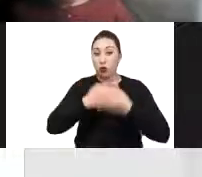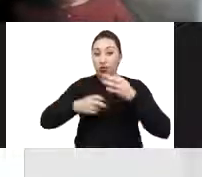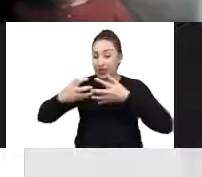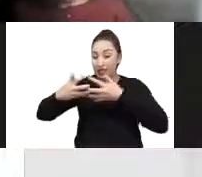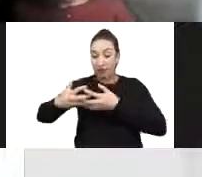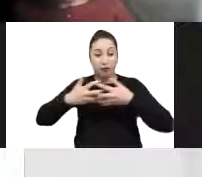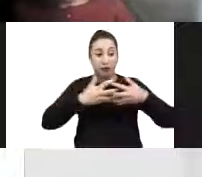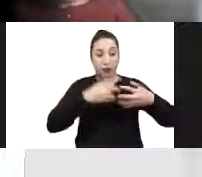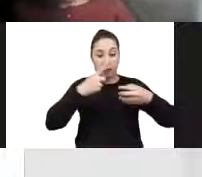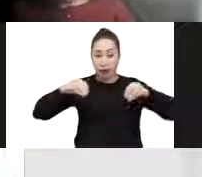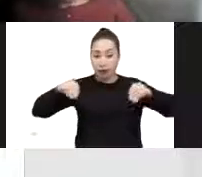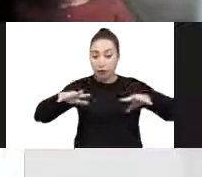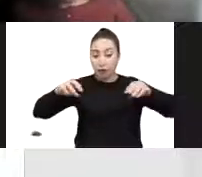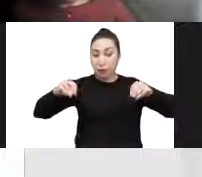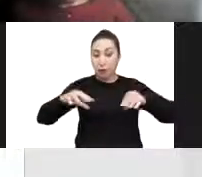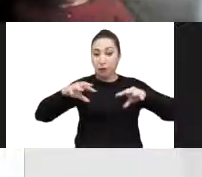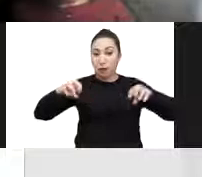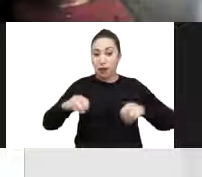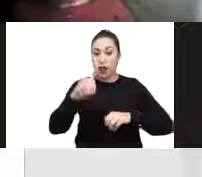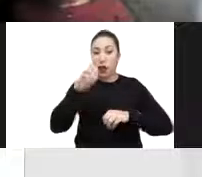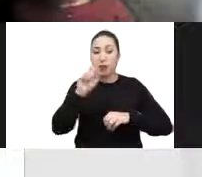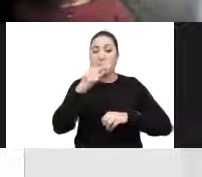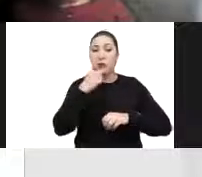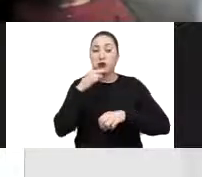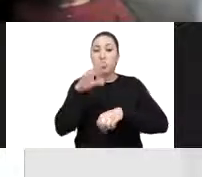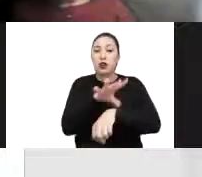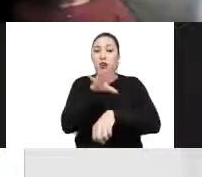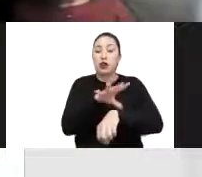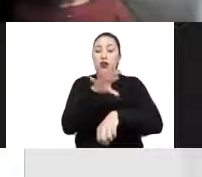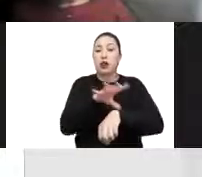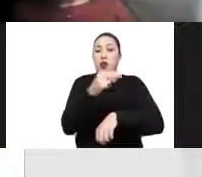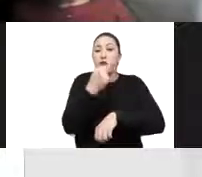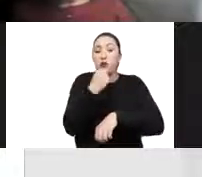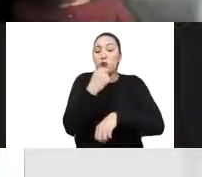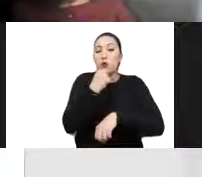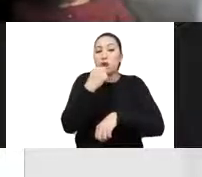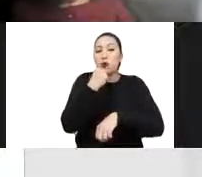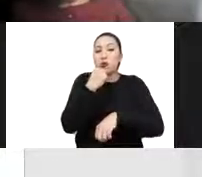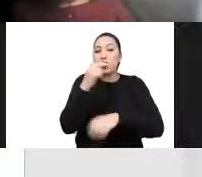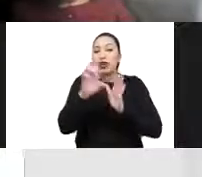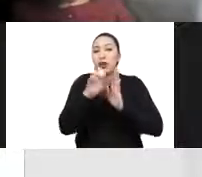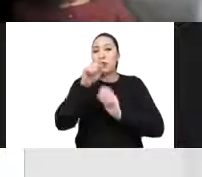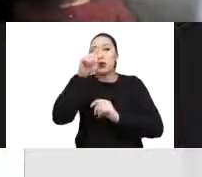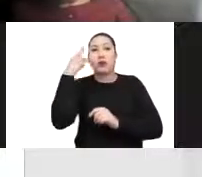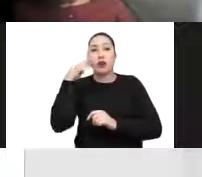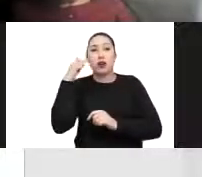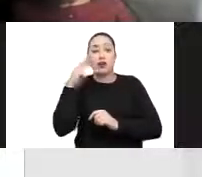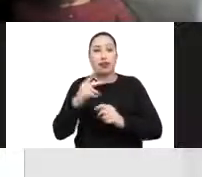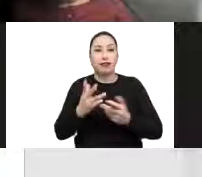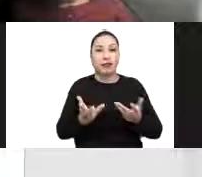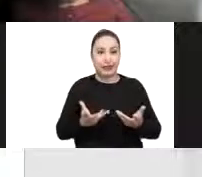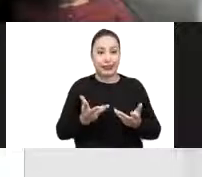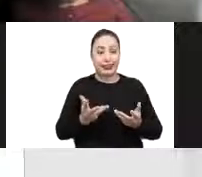el mismo nivel de consumo de energía eléctrica que tiene en su totalidad la Ciudad de Puebla. Entonces es